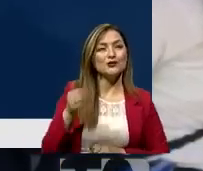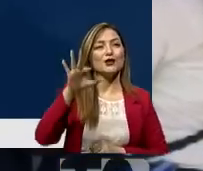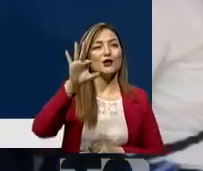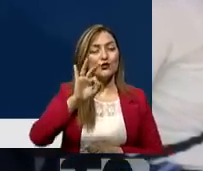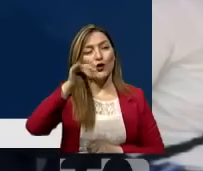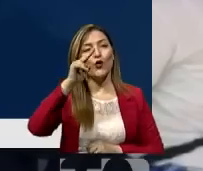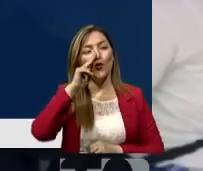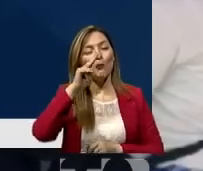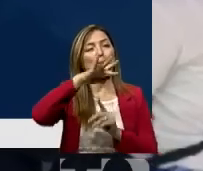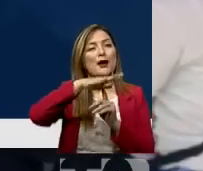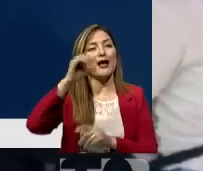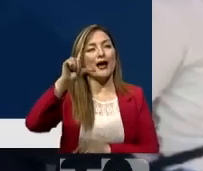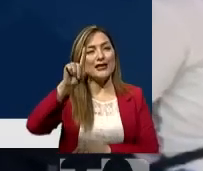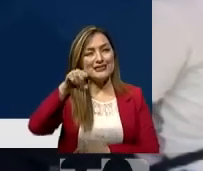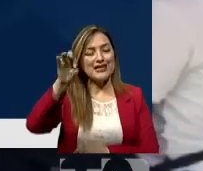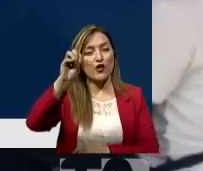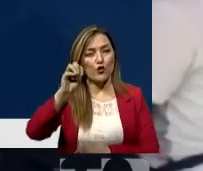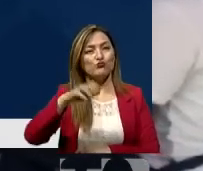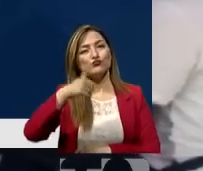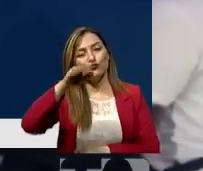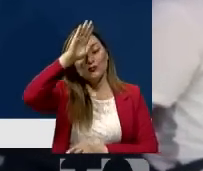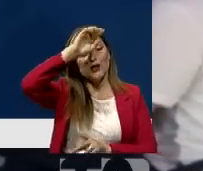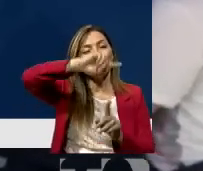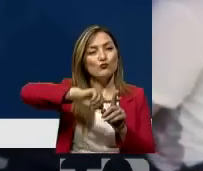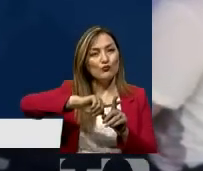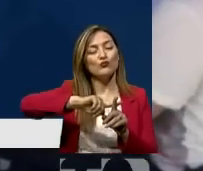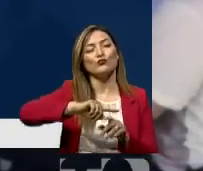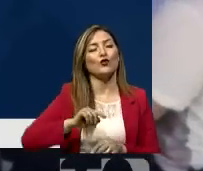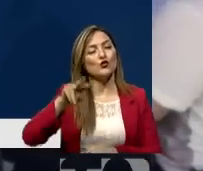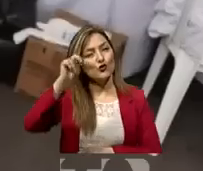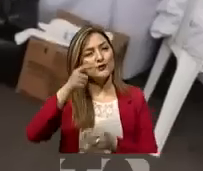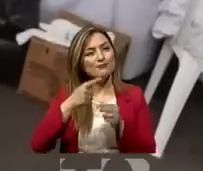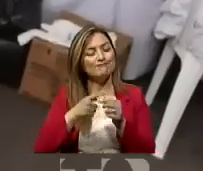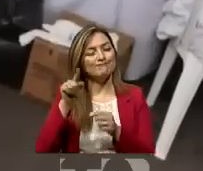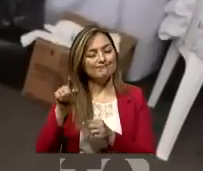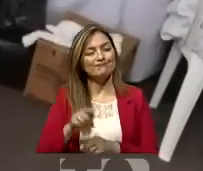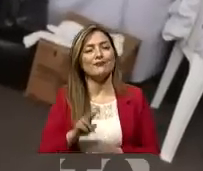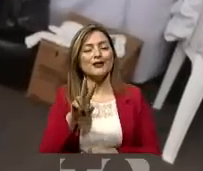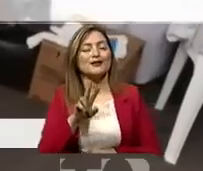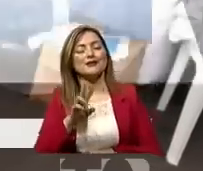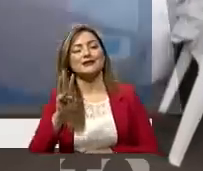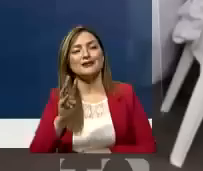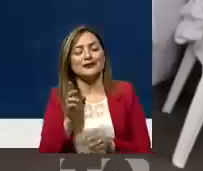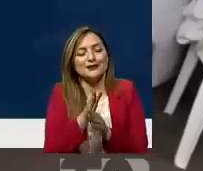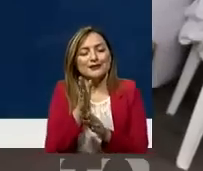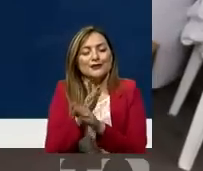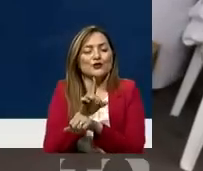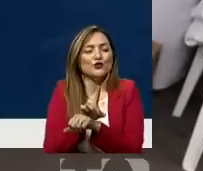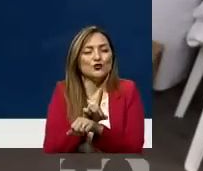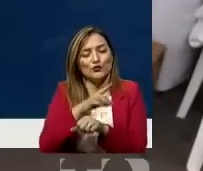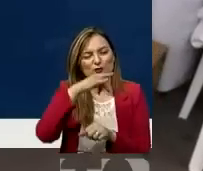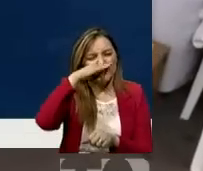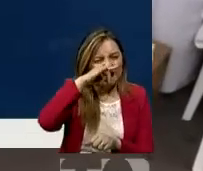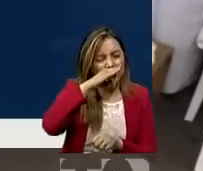sur de Quito y el 26 en la Cruz del Papa, ubicado en el norte de la ciudad. Aquí atenderán varias especialidades como